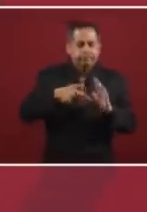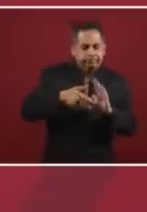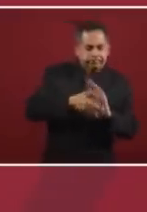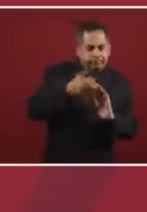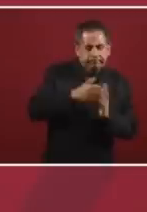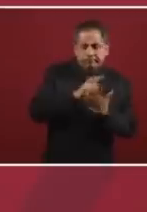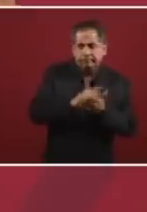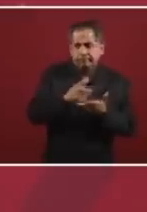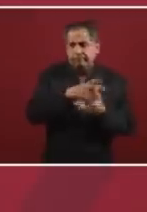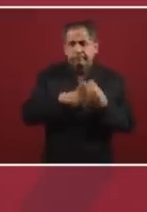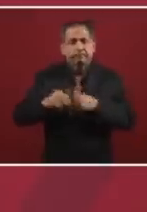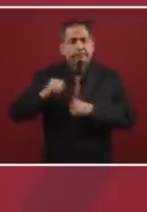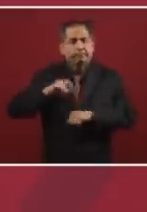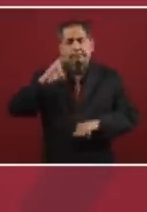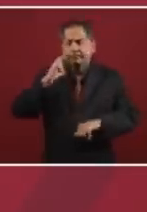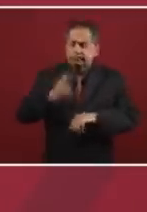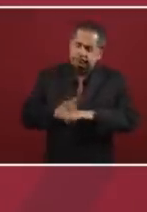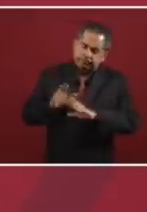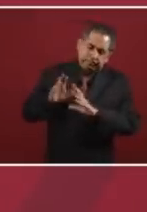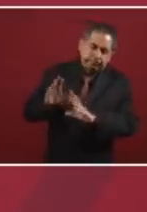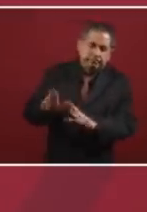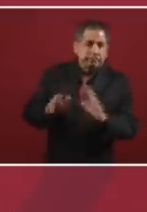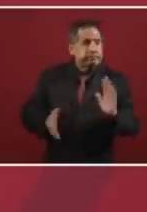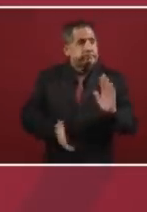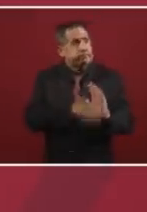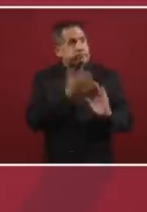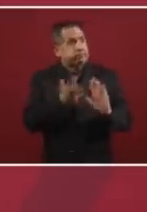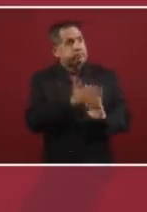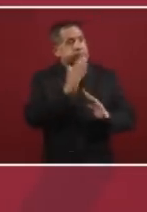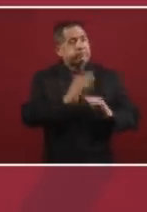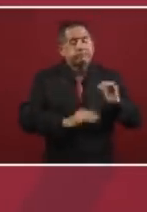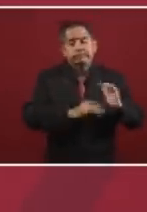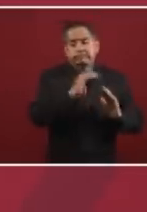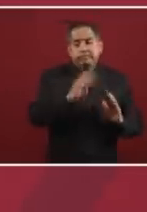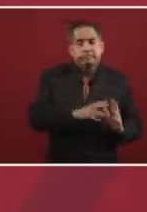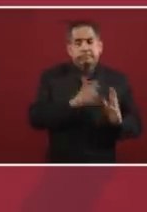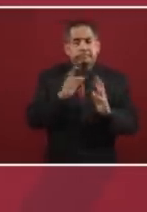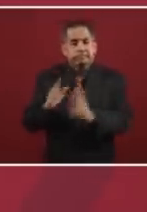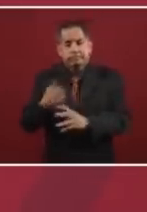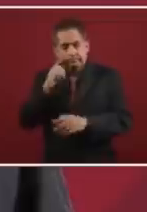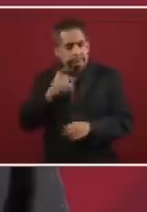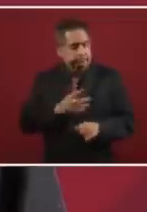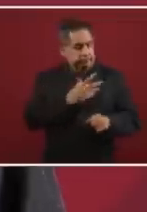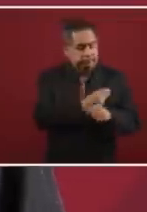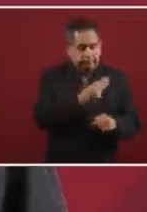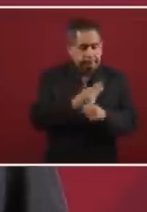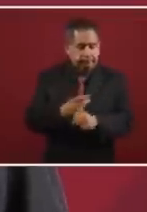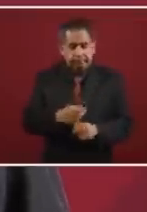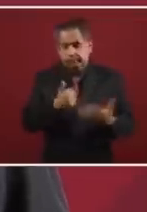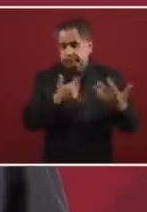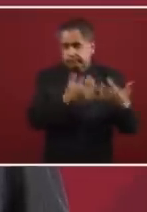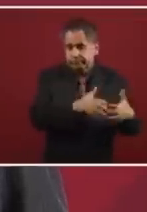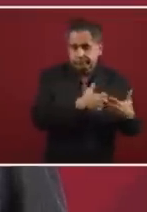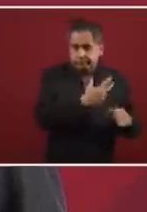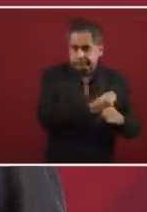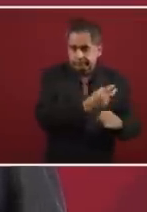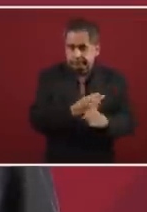quien tiene a su cargo la construcción de la refinería y la rehabilitación de las refinerías